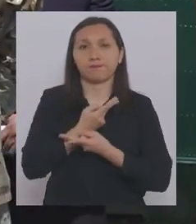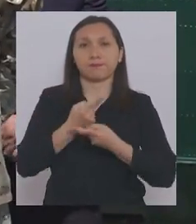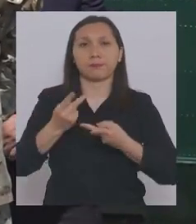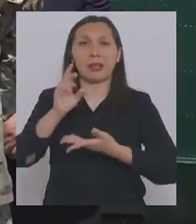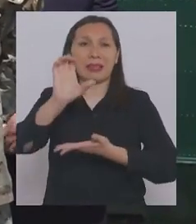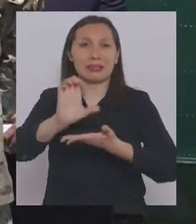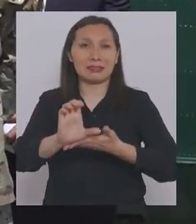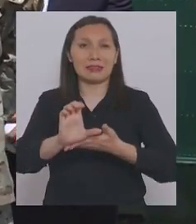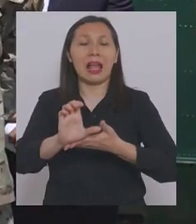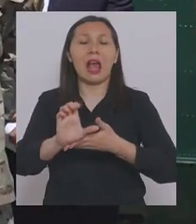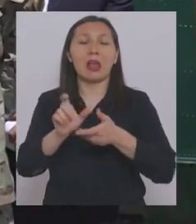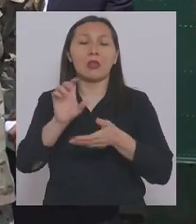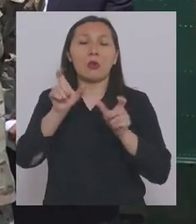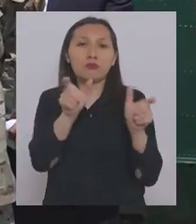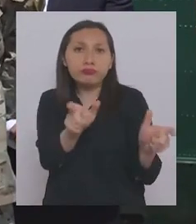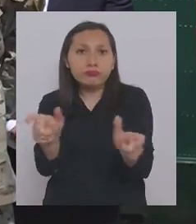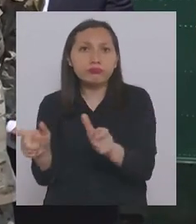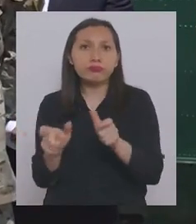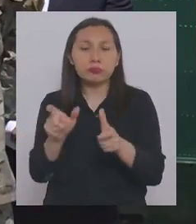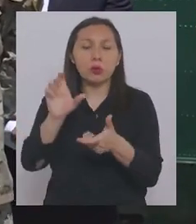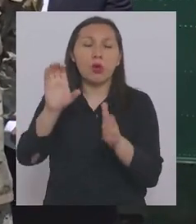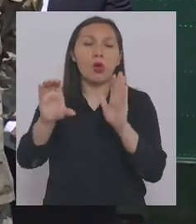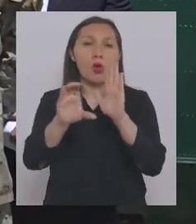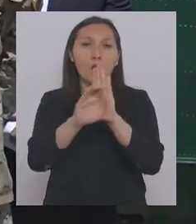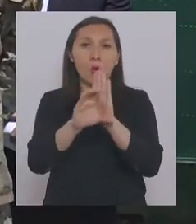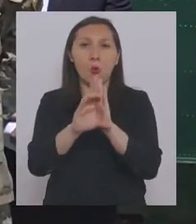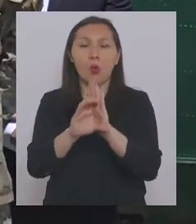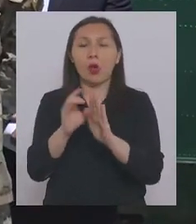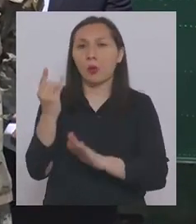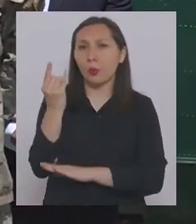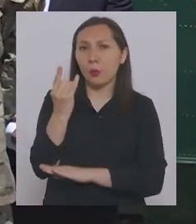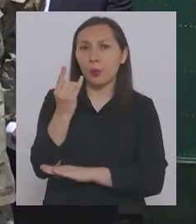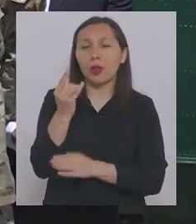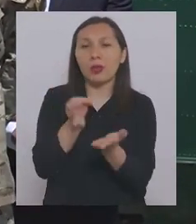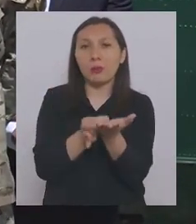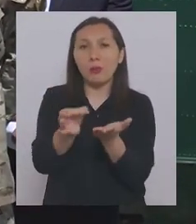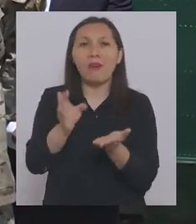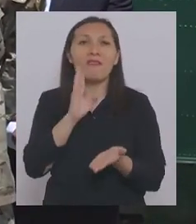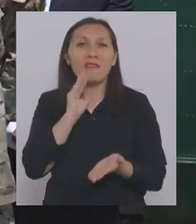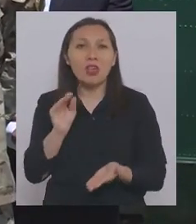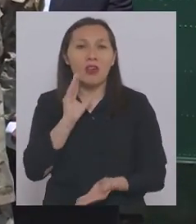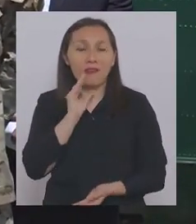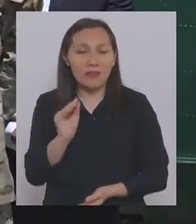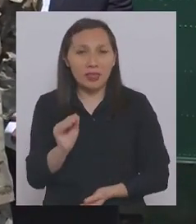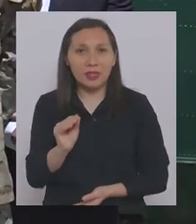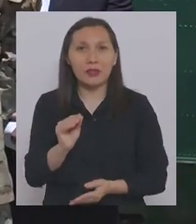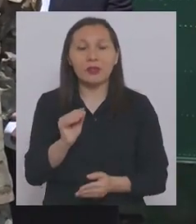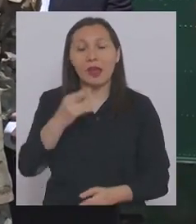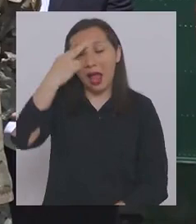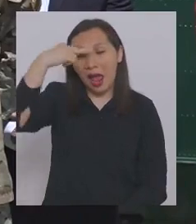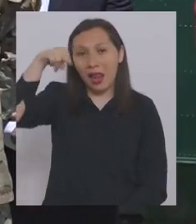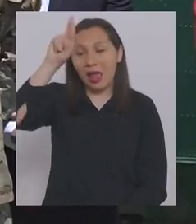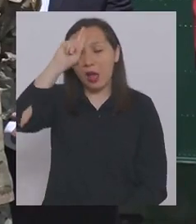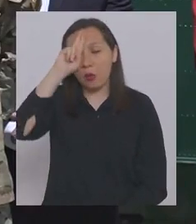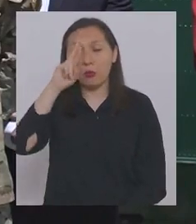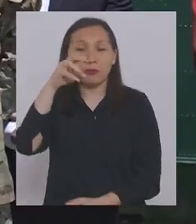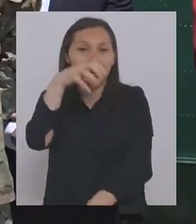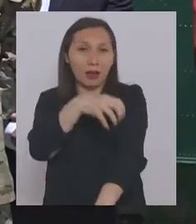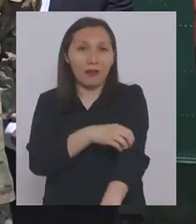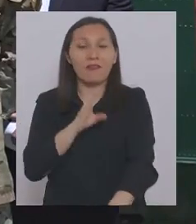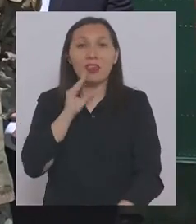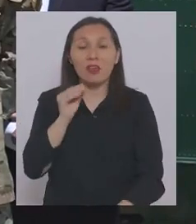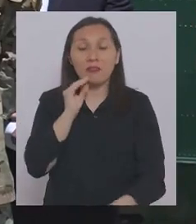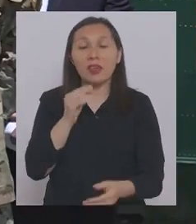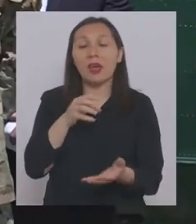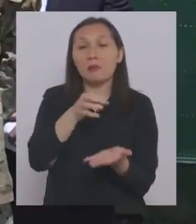de excepción constitucional de emergencia en las provincias de Biobío y Arauco, en la región del Biobío, y